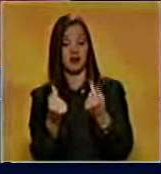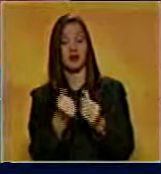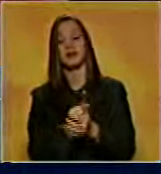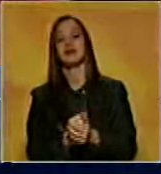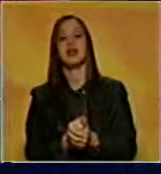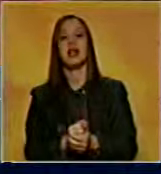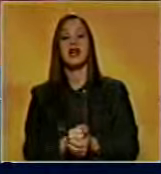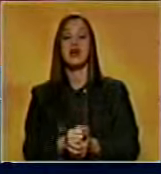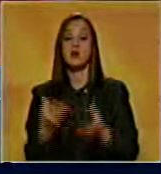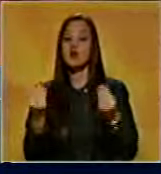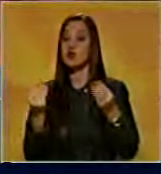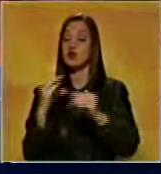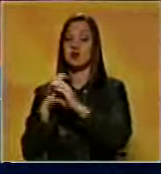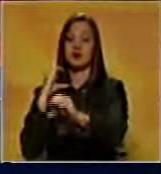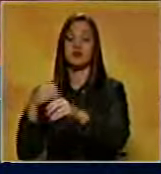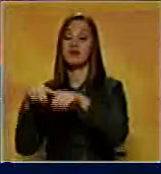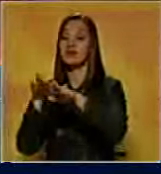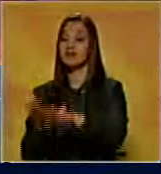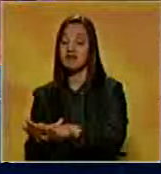falta de repuestos.